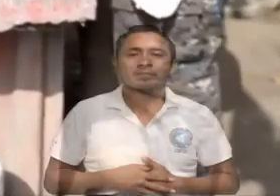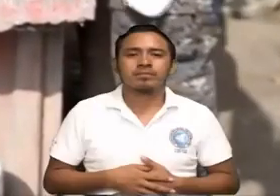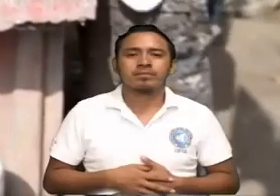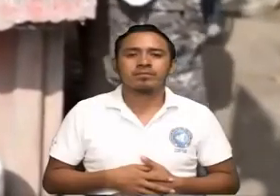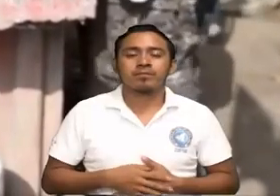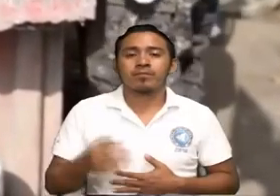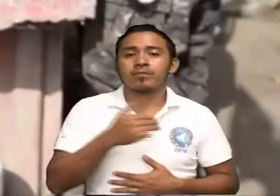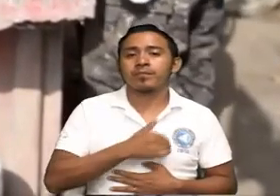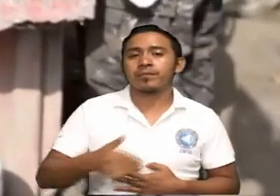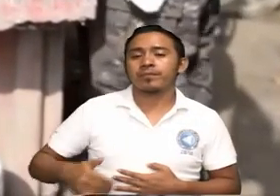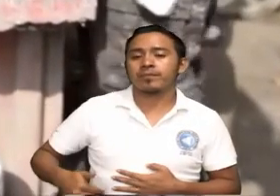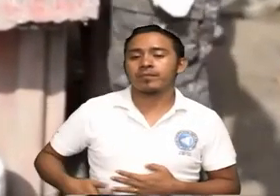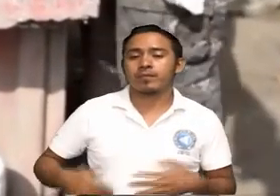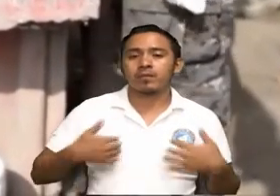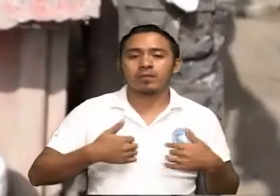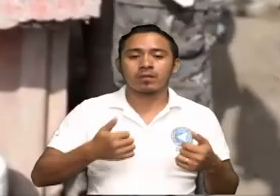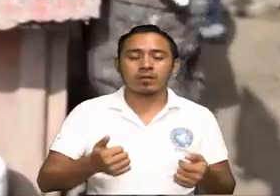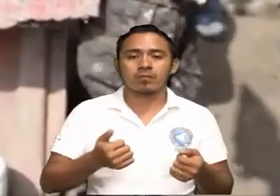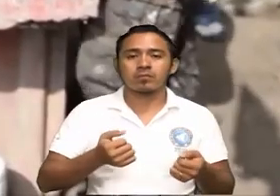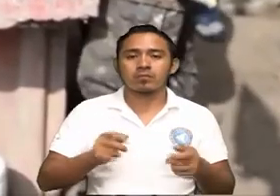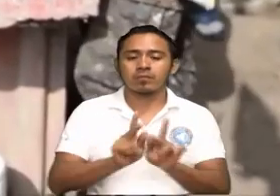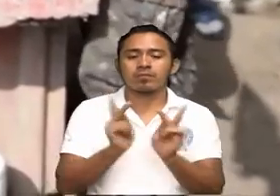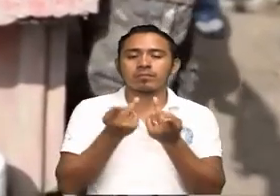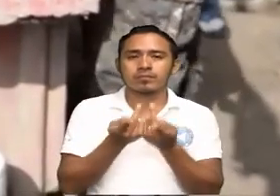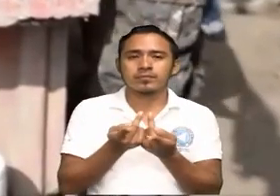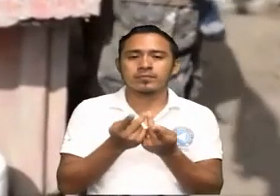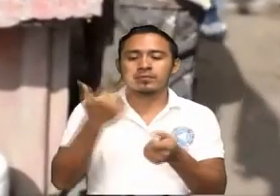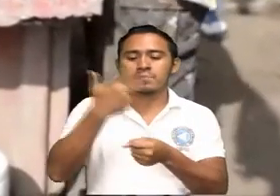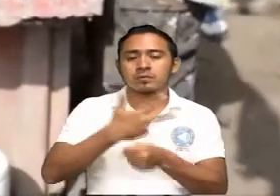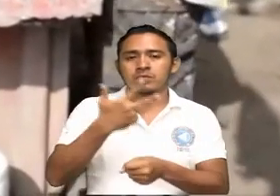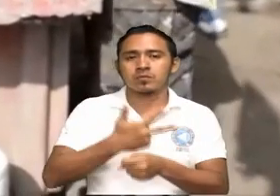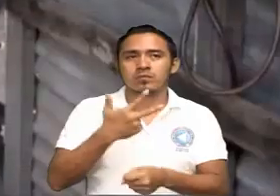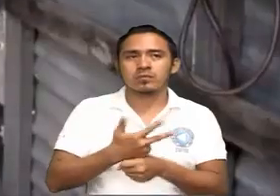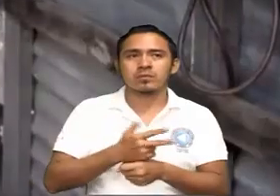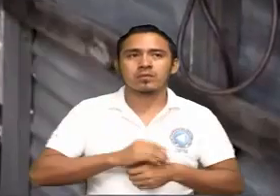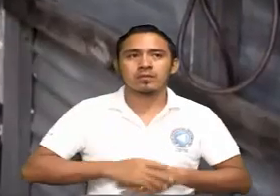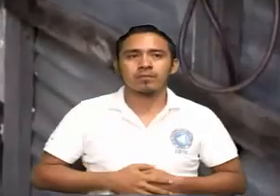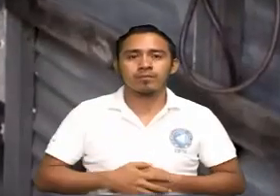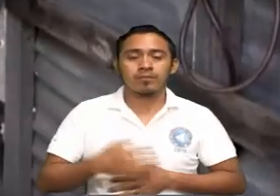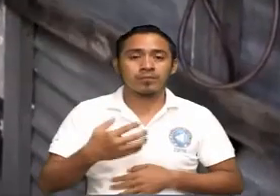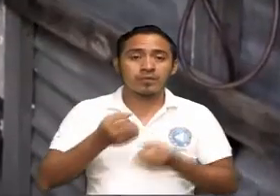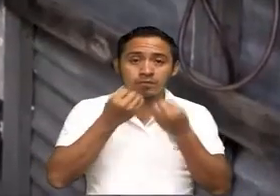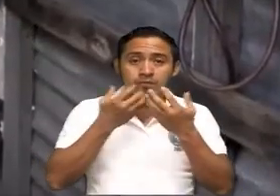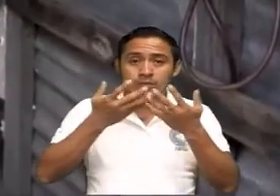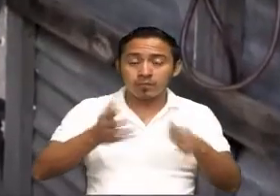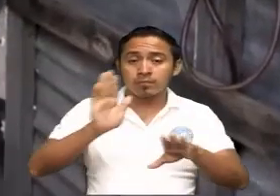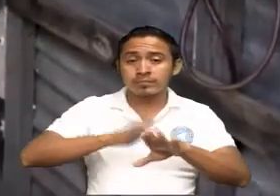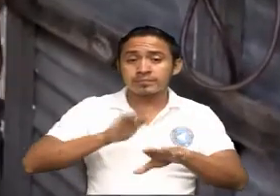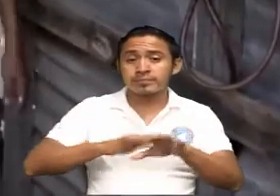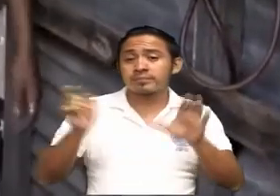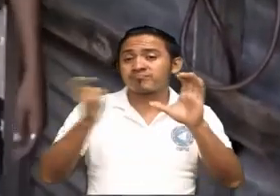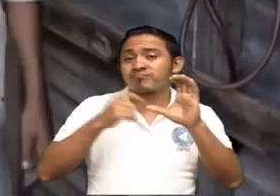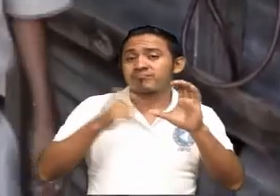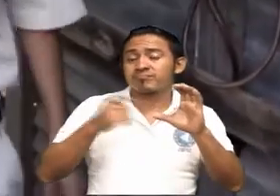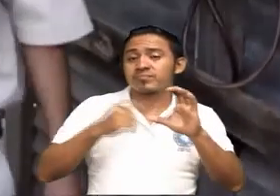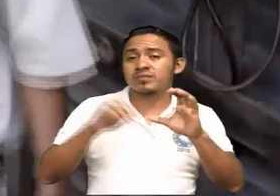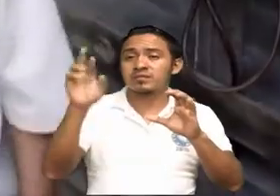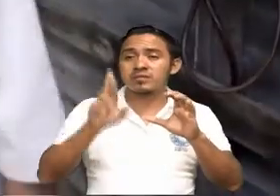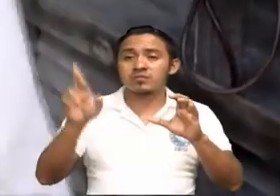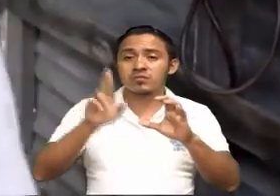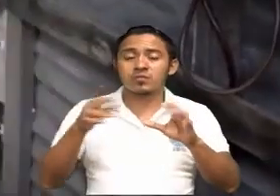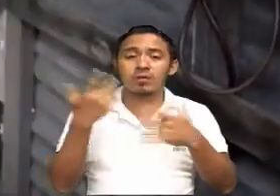El ministro de Salud Pública y Asistencia Social de Guatemala, Carlos Soto, anunció la alerta roja epidemiológica por